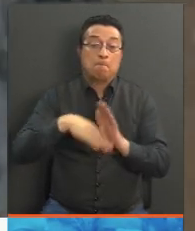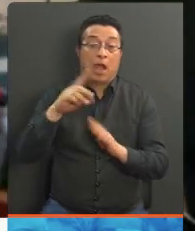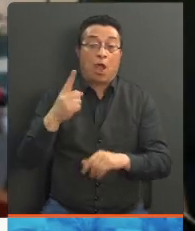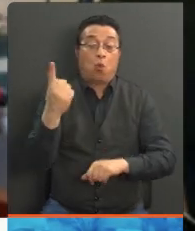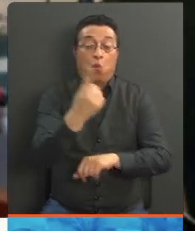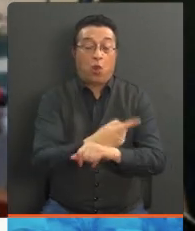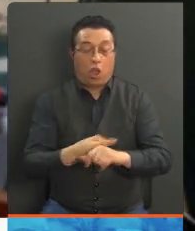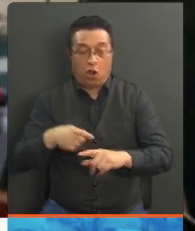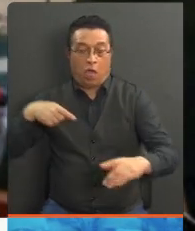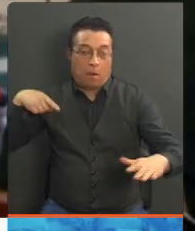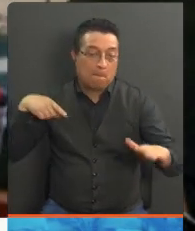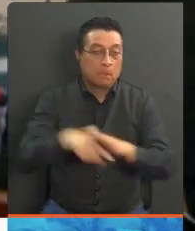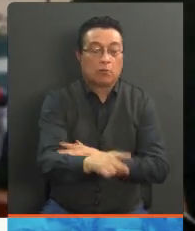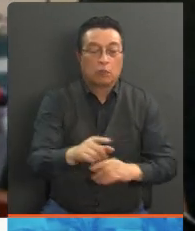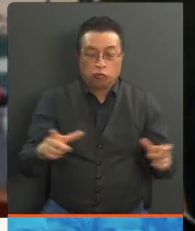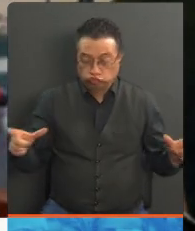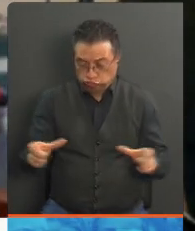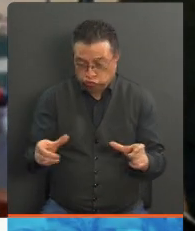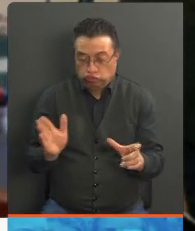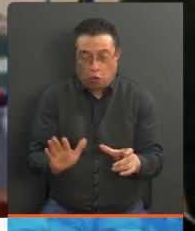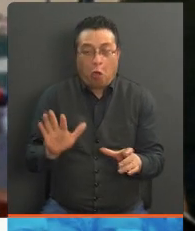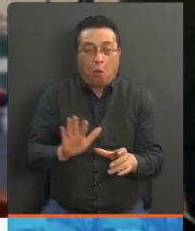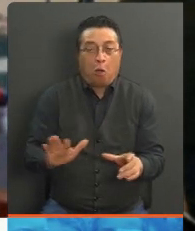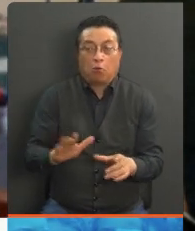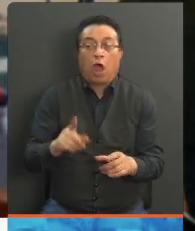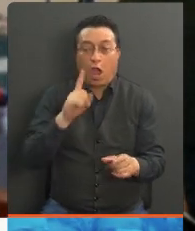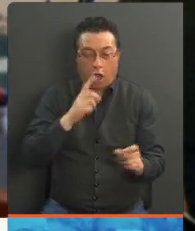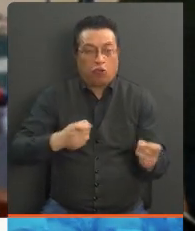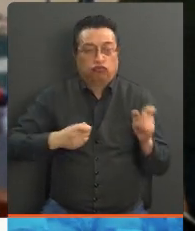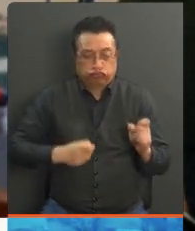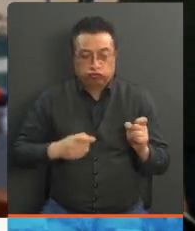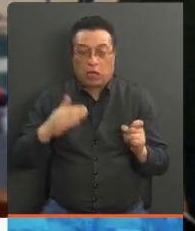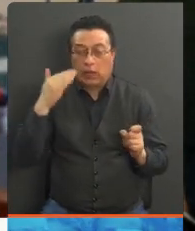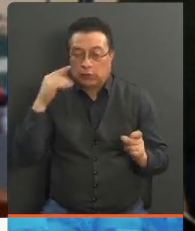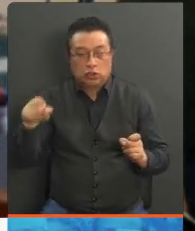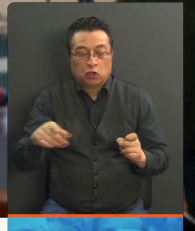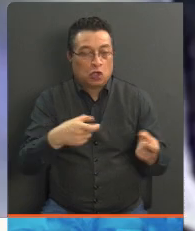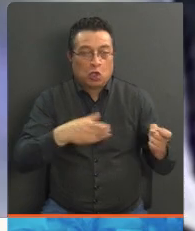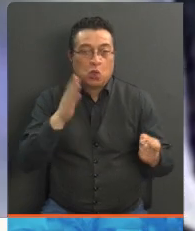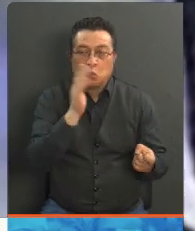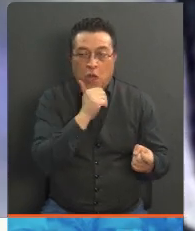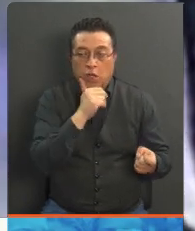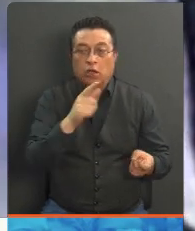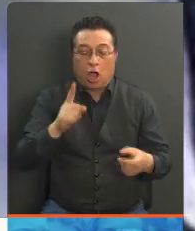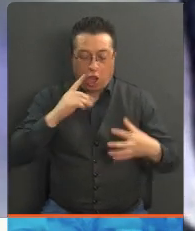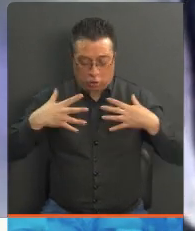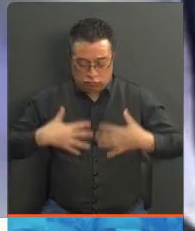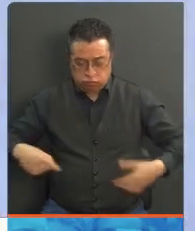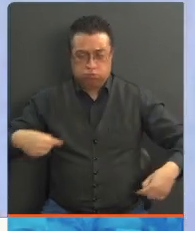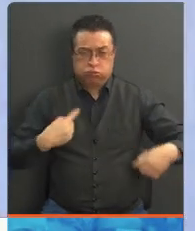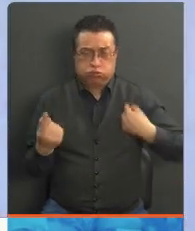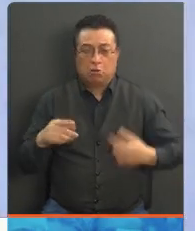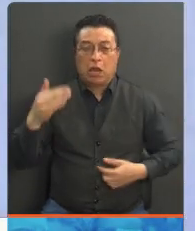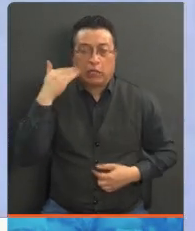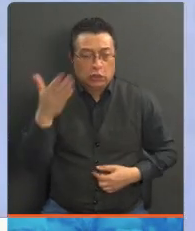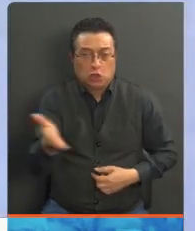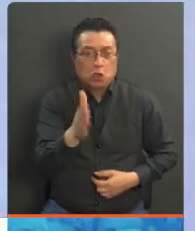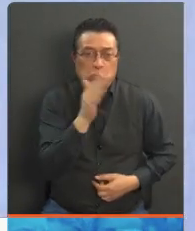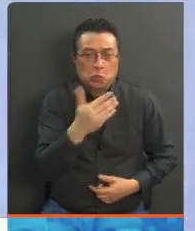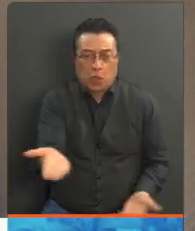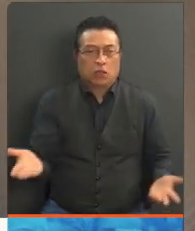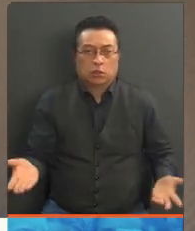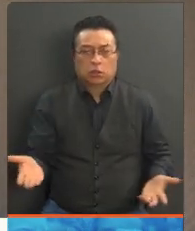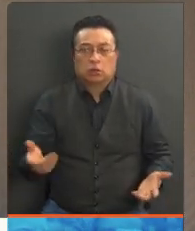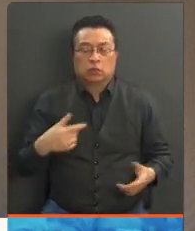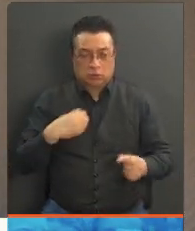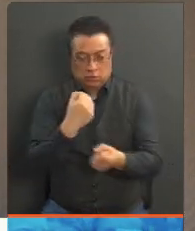actuar. Los oficiales tenían armas, los niños ninguna. Los oficiales tenían chalecos antibalas, los niños ninguno. Los oficiales